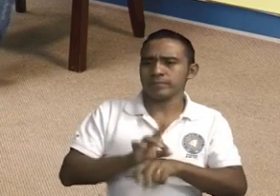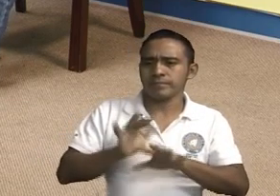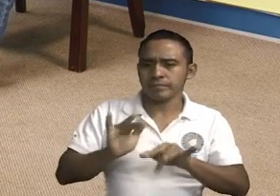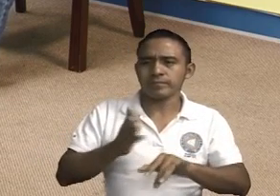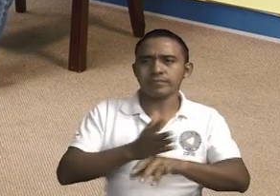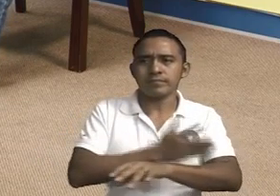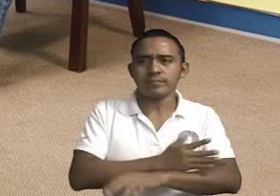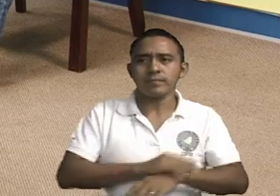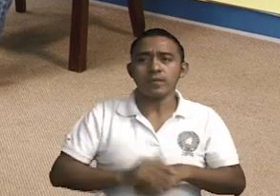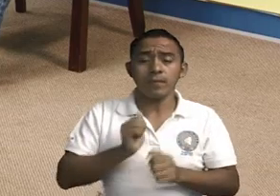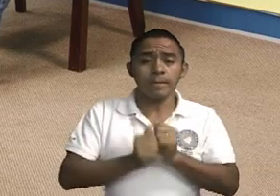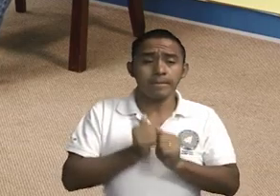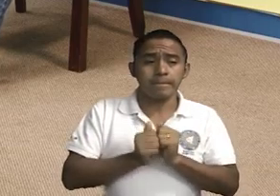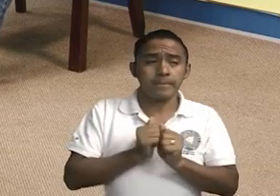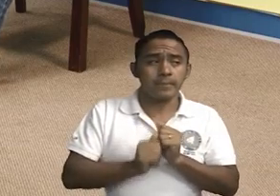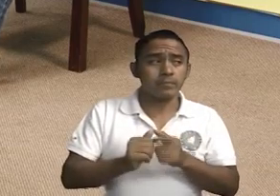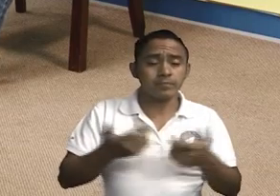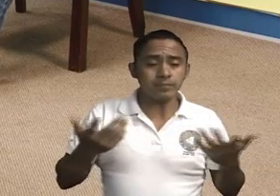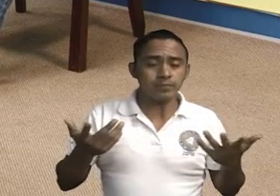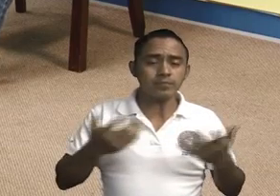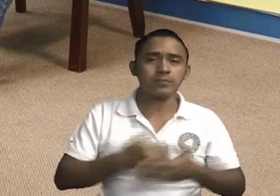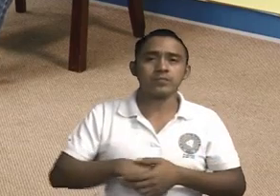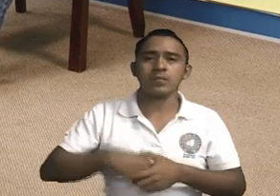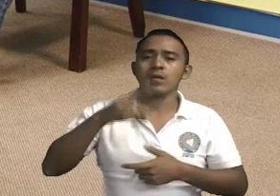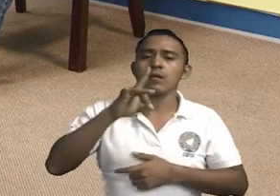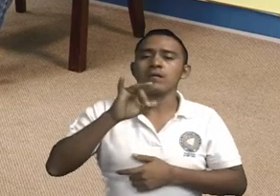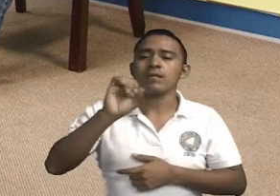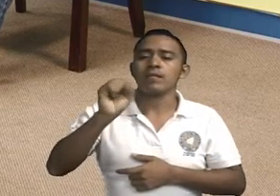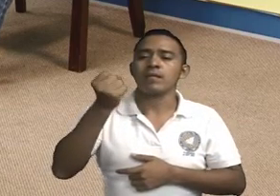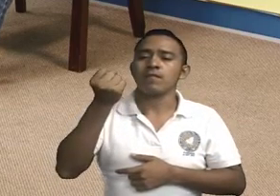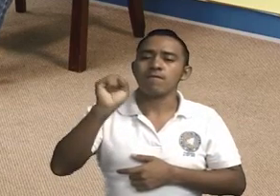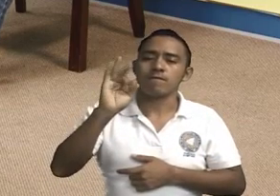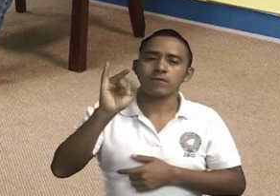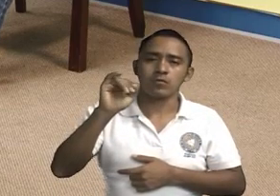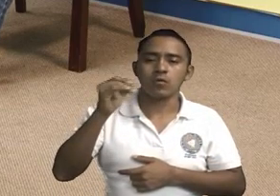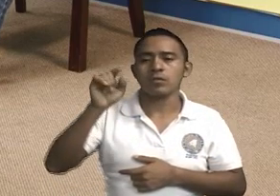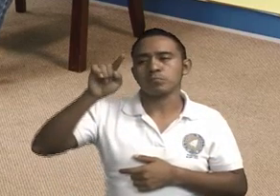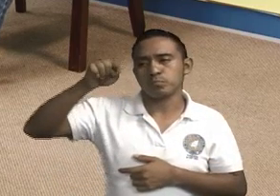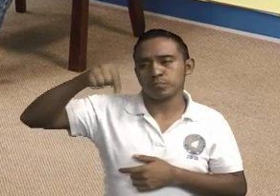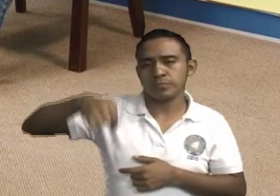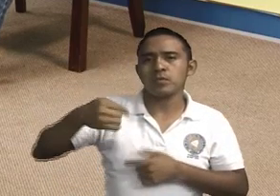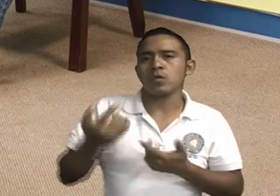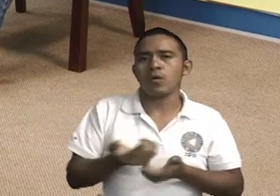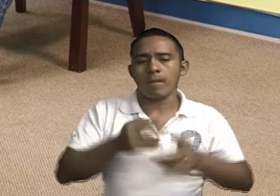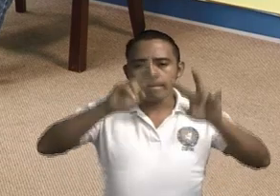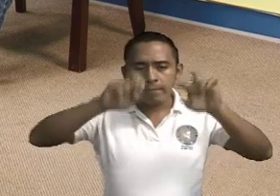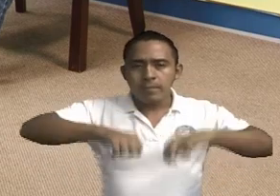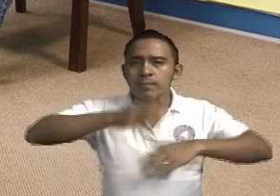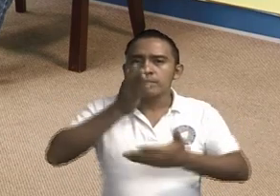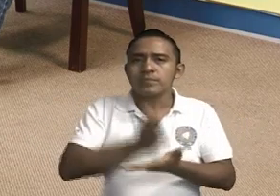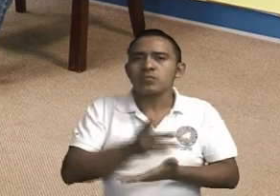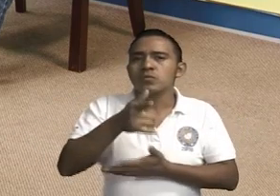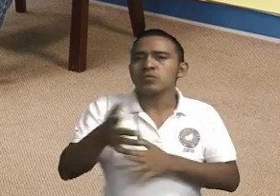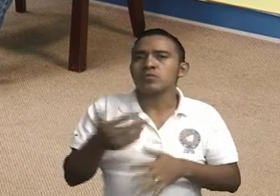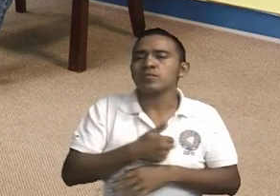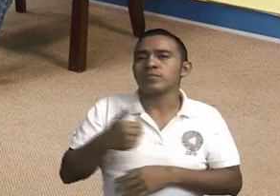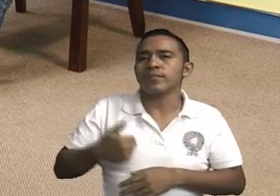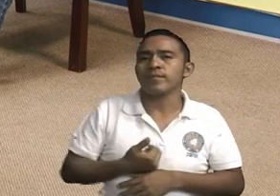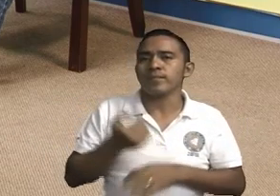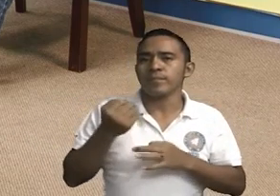explicaba qué es la disfunción eréctil, quiénes la padecen más. Ahora hablemos del diagnóstico. ¿Cómo ustedes